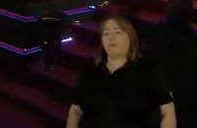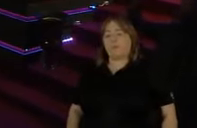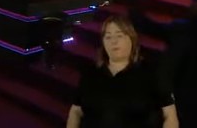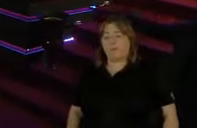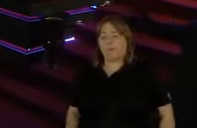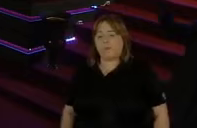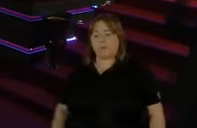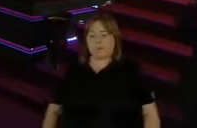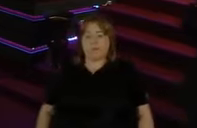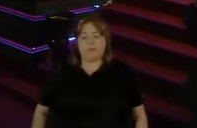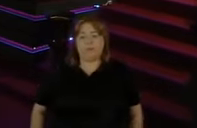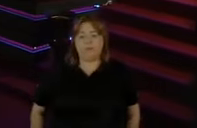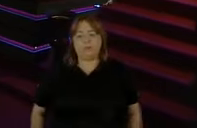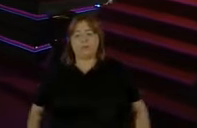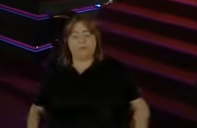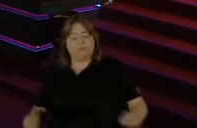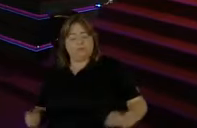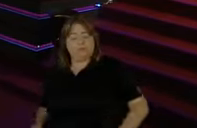No hay